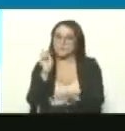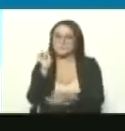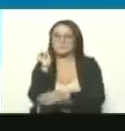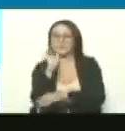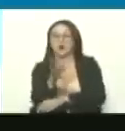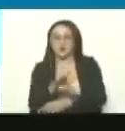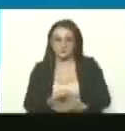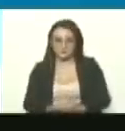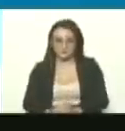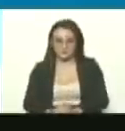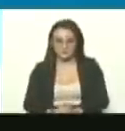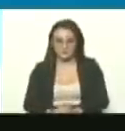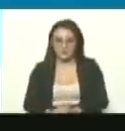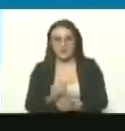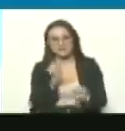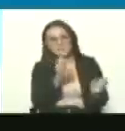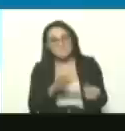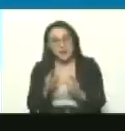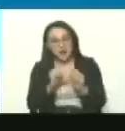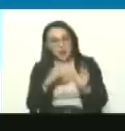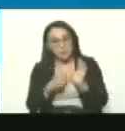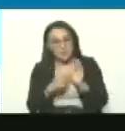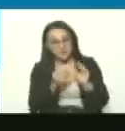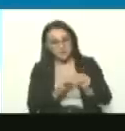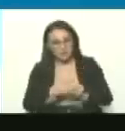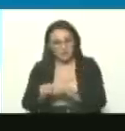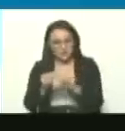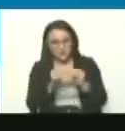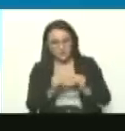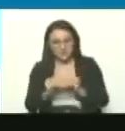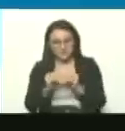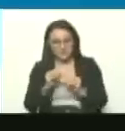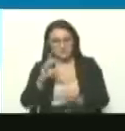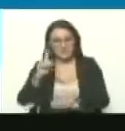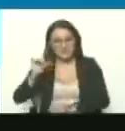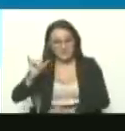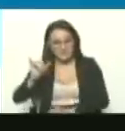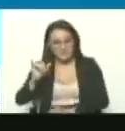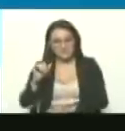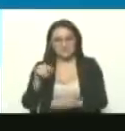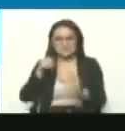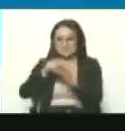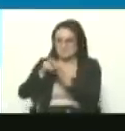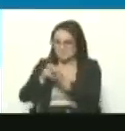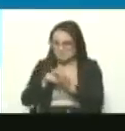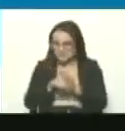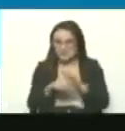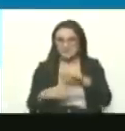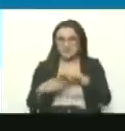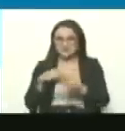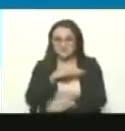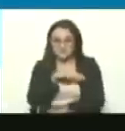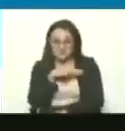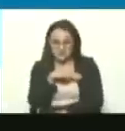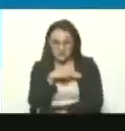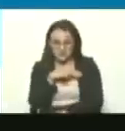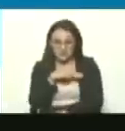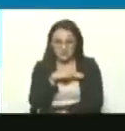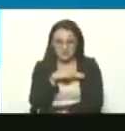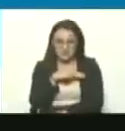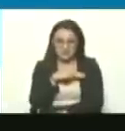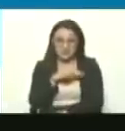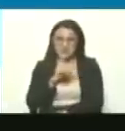plan completo de recuperación de los CDI, de los ambulatorios, de las bases de misiones. Hay